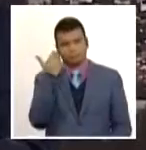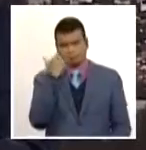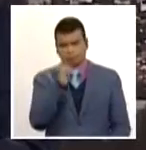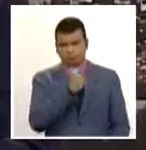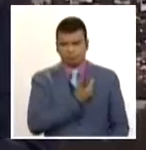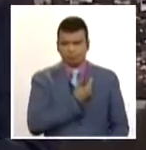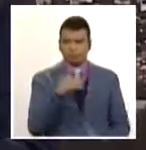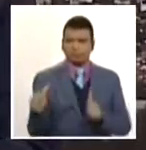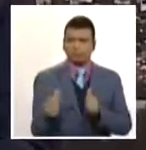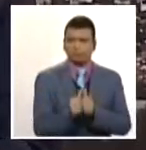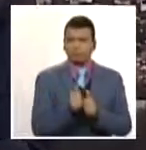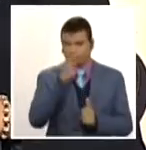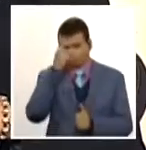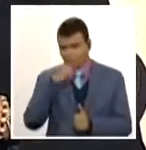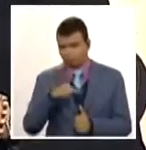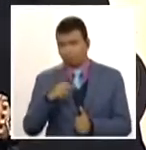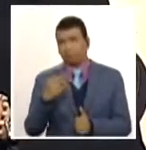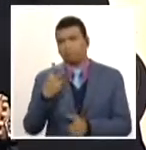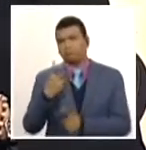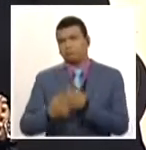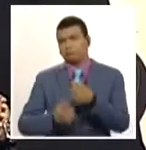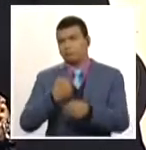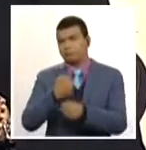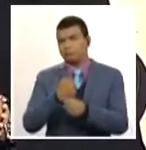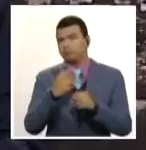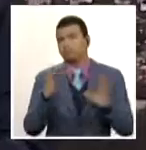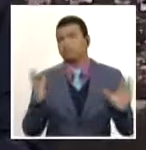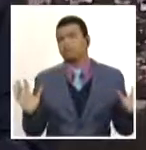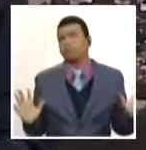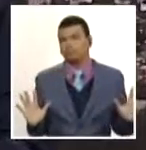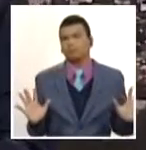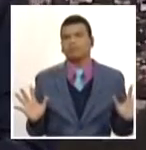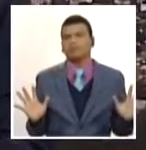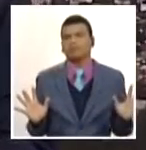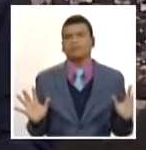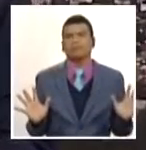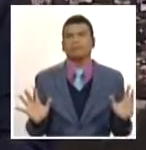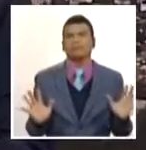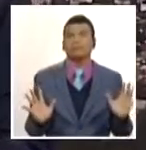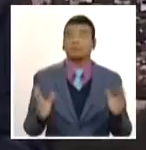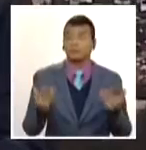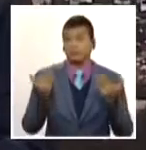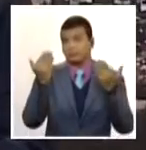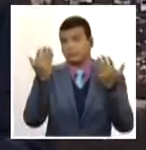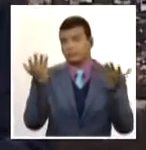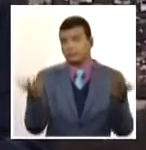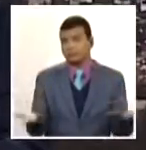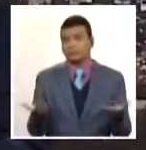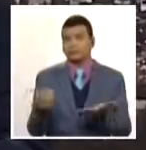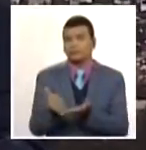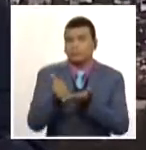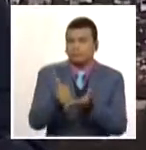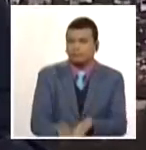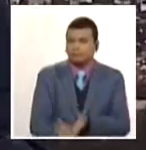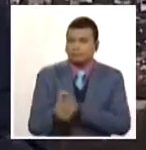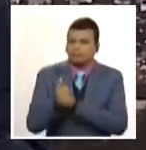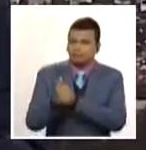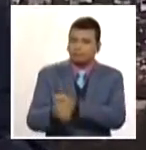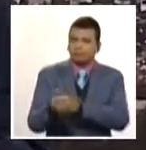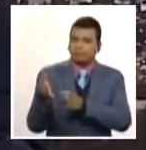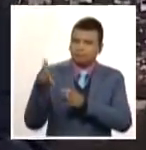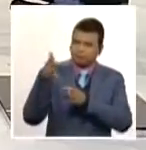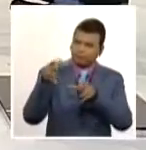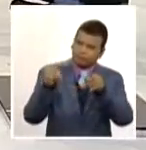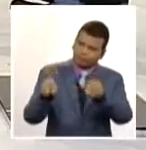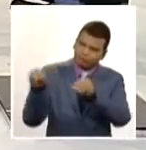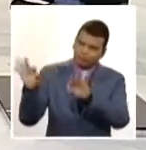del niño hasta 2 años es, digamos, una gran ventaja para orientar ciudadanos del futuro. Bueno,